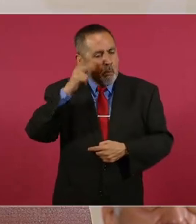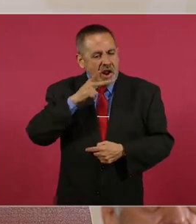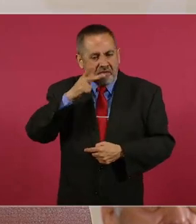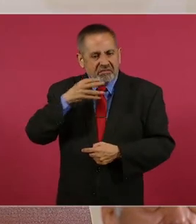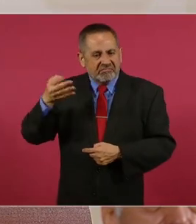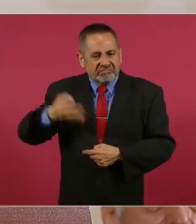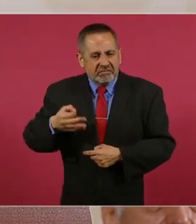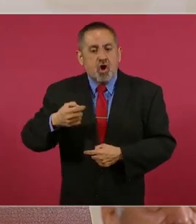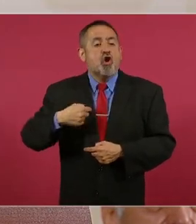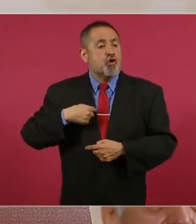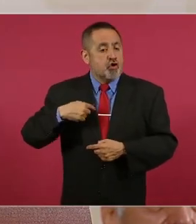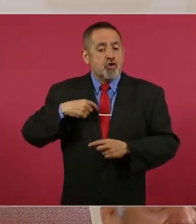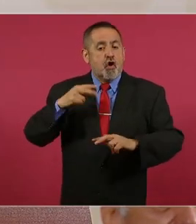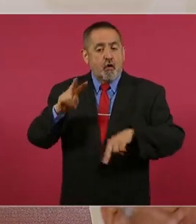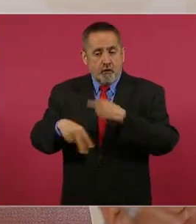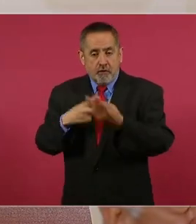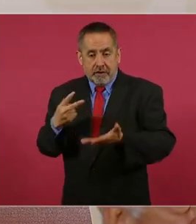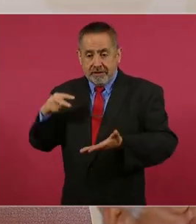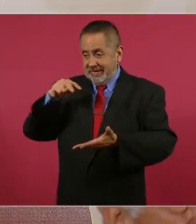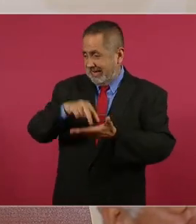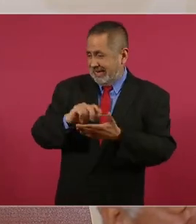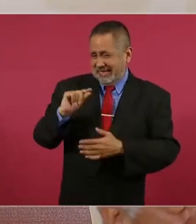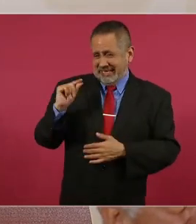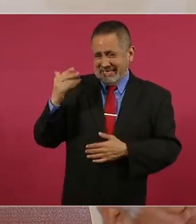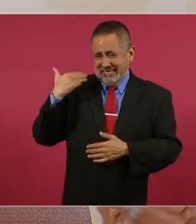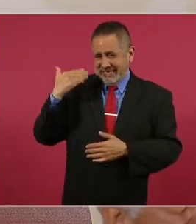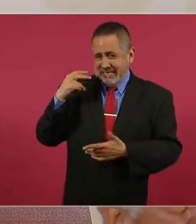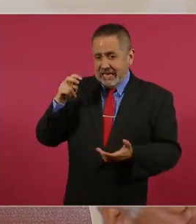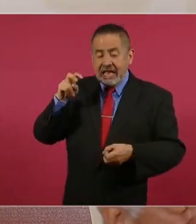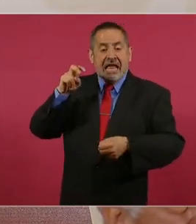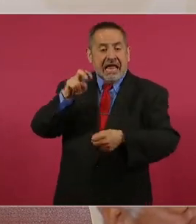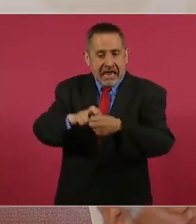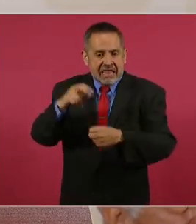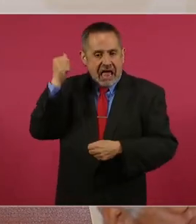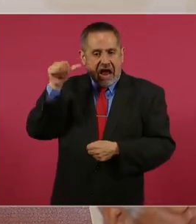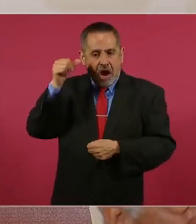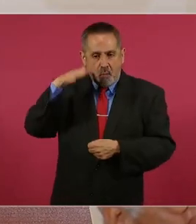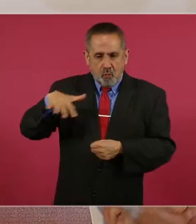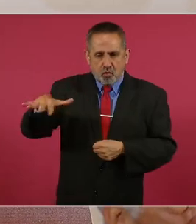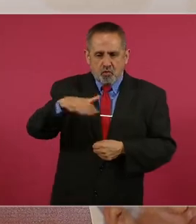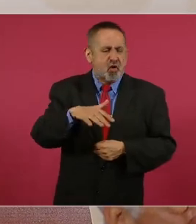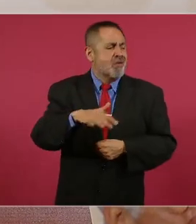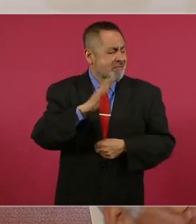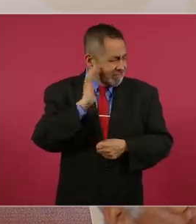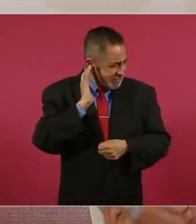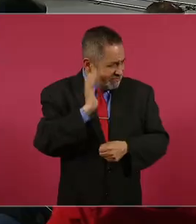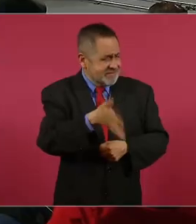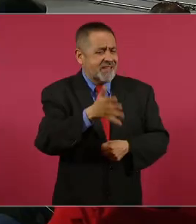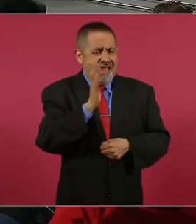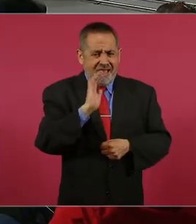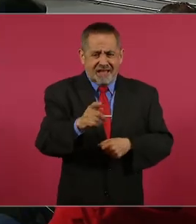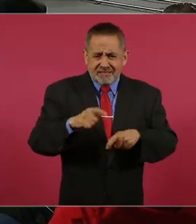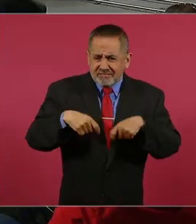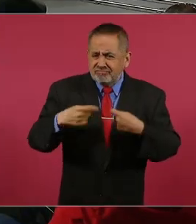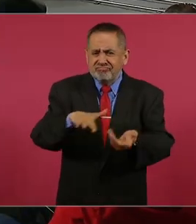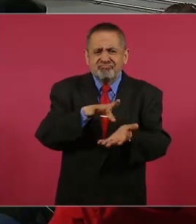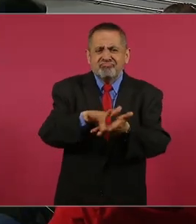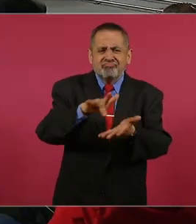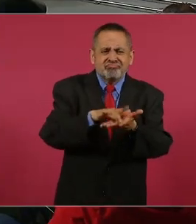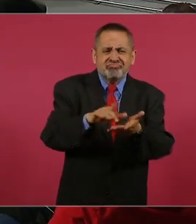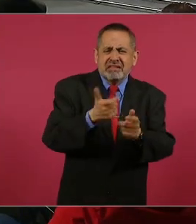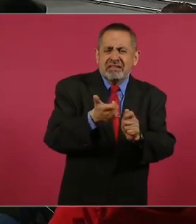fui la última vez a Acapulco ya se habían entregado todos los apoyos,